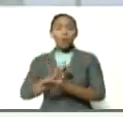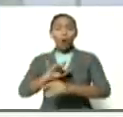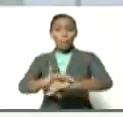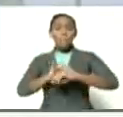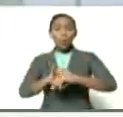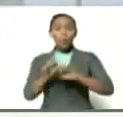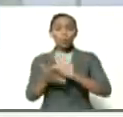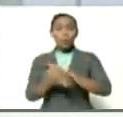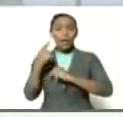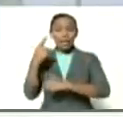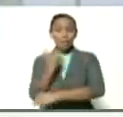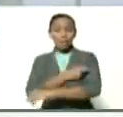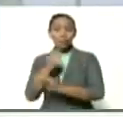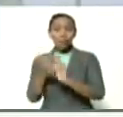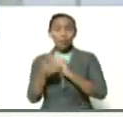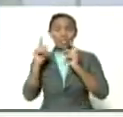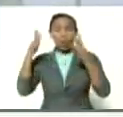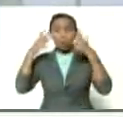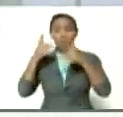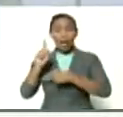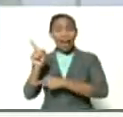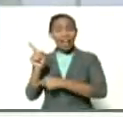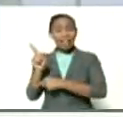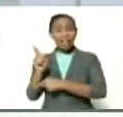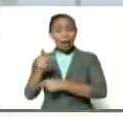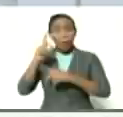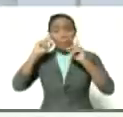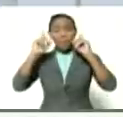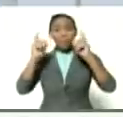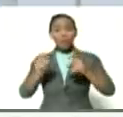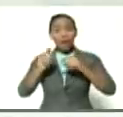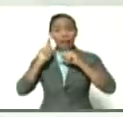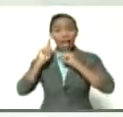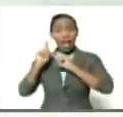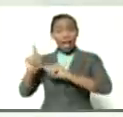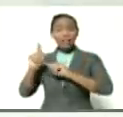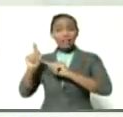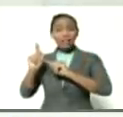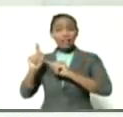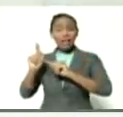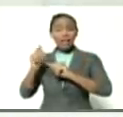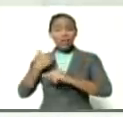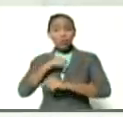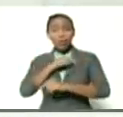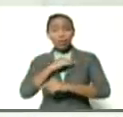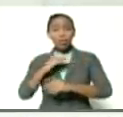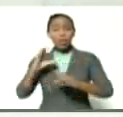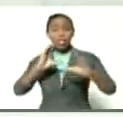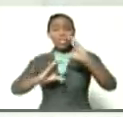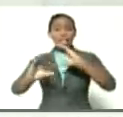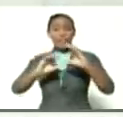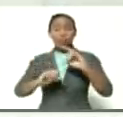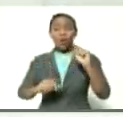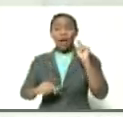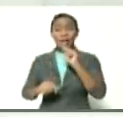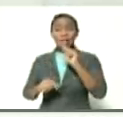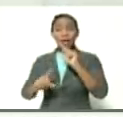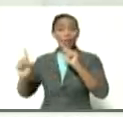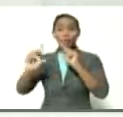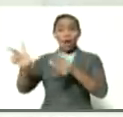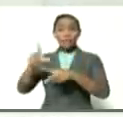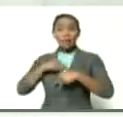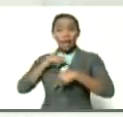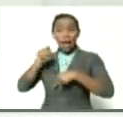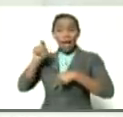la recomendación seria, profesional, de nuestros científicos ha sido no aceptar